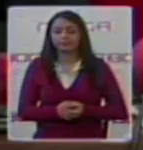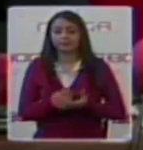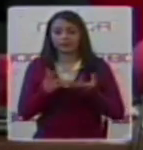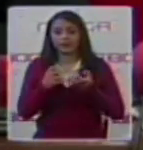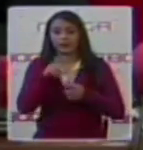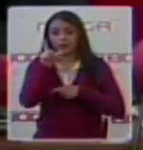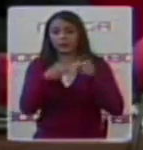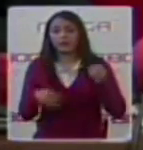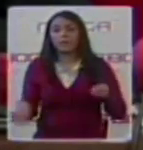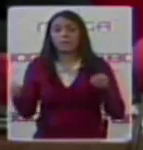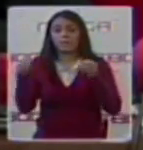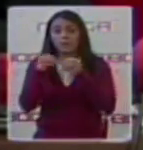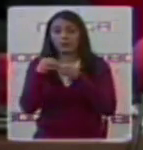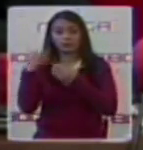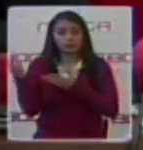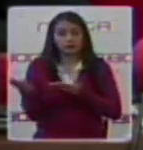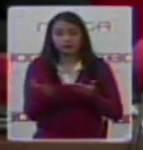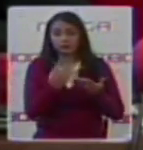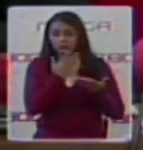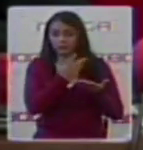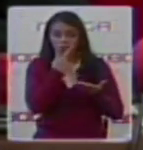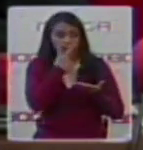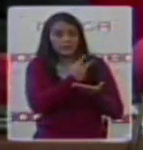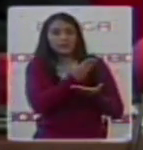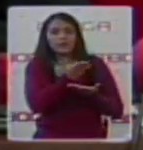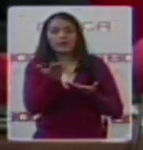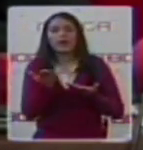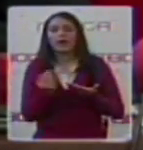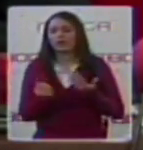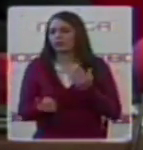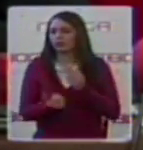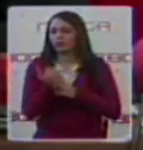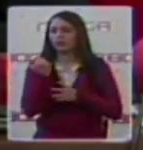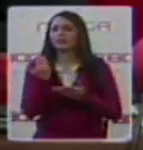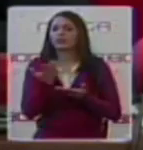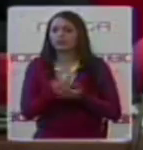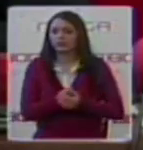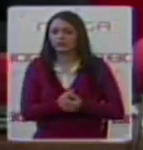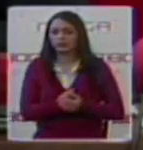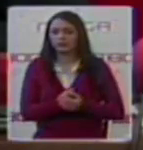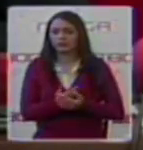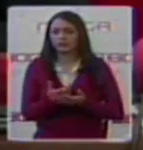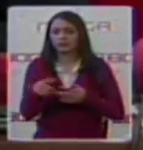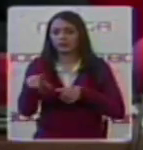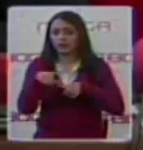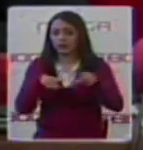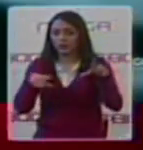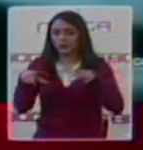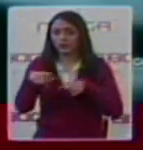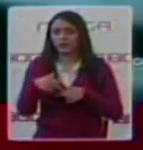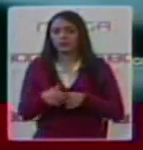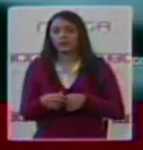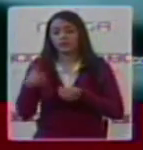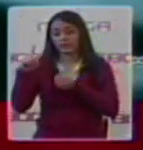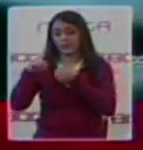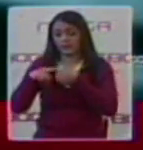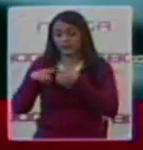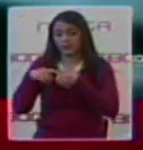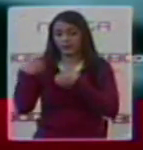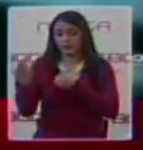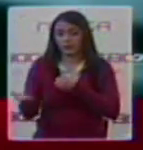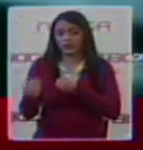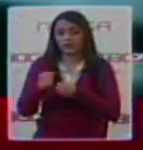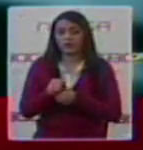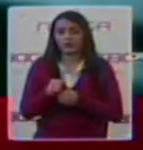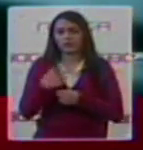público este evento que se dará en la estación de ferrocarriles en Chimbacay, en Quito,